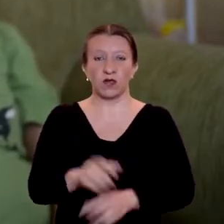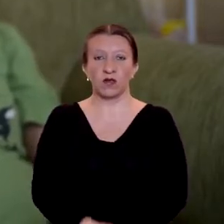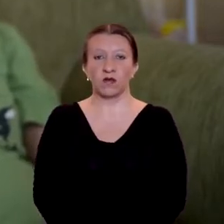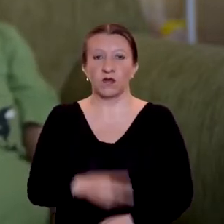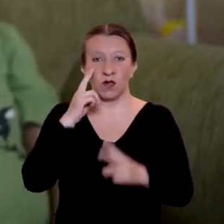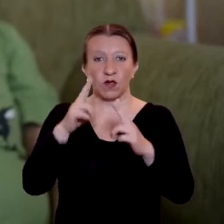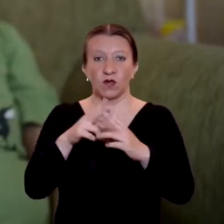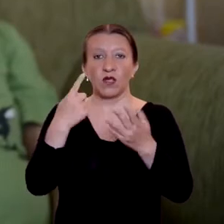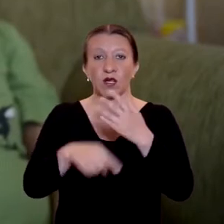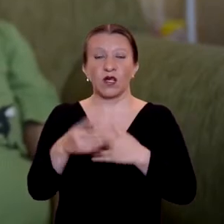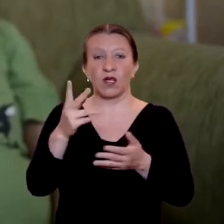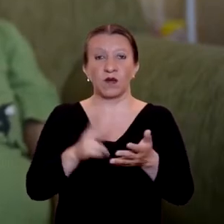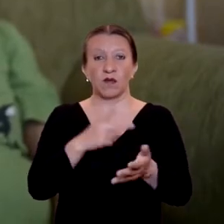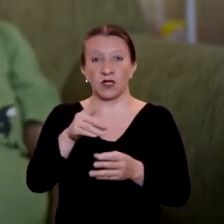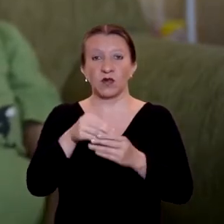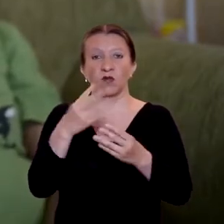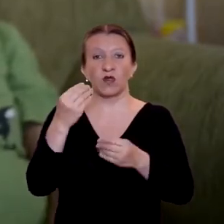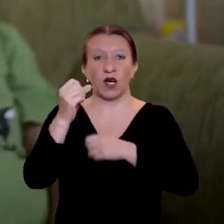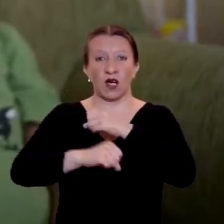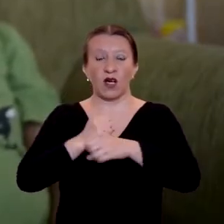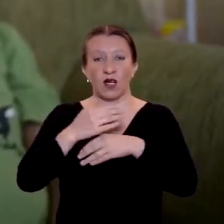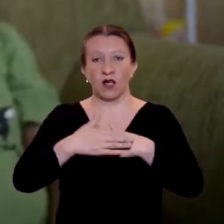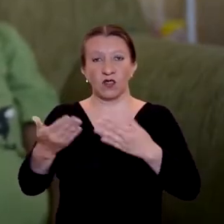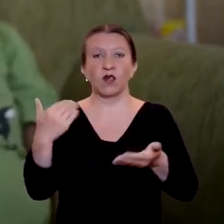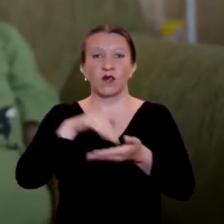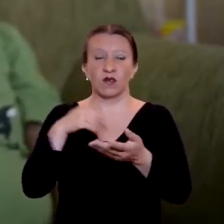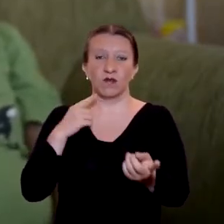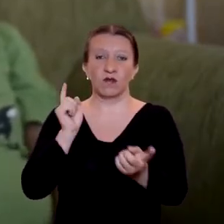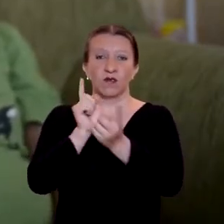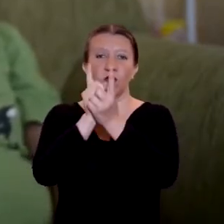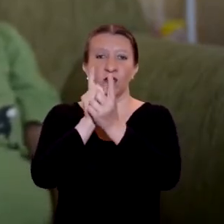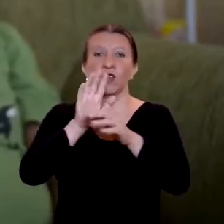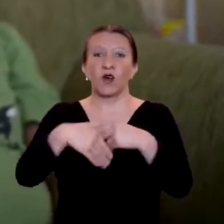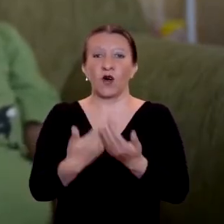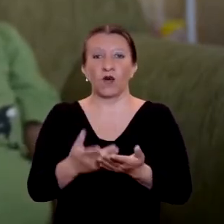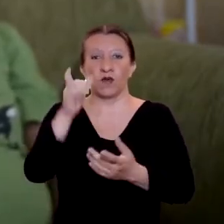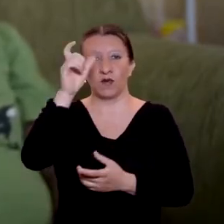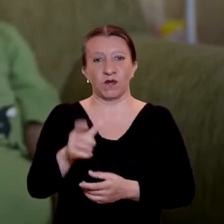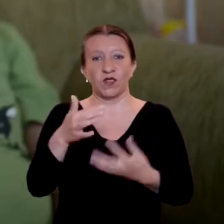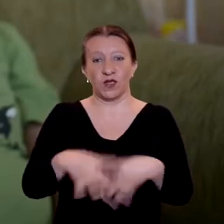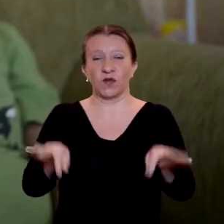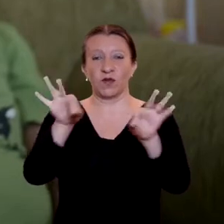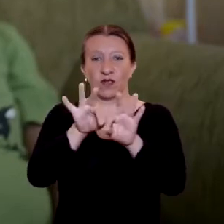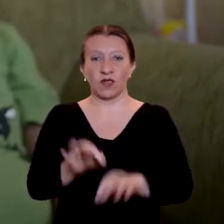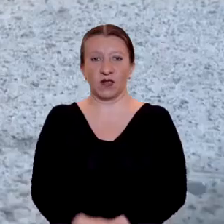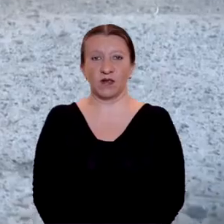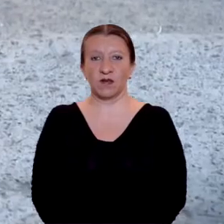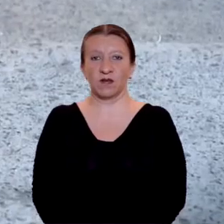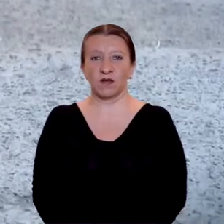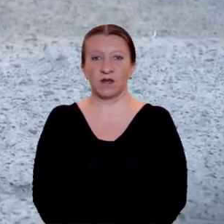a la vez no sabía que después de unos años me las iba a encontrar nuevamente ya como personas importantes.